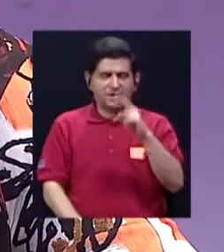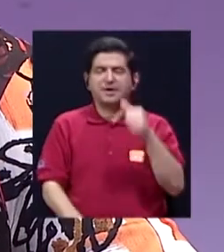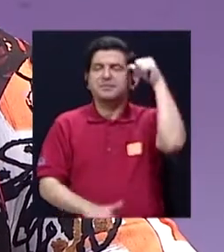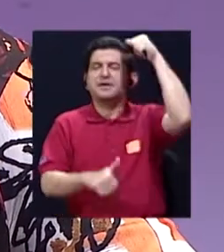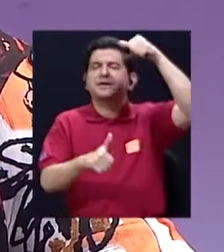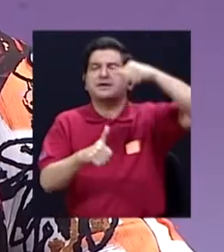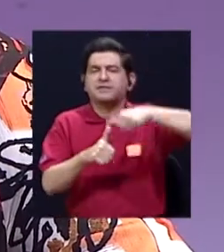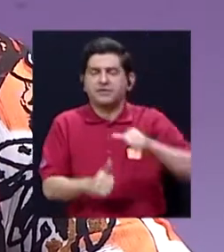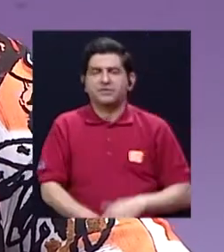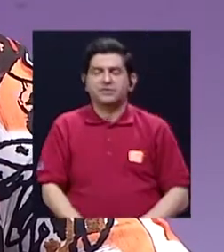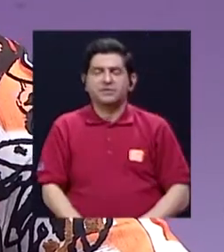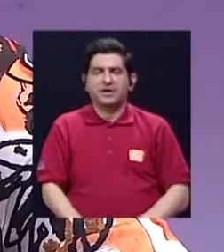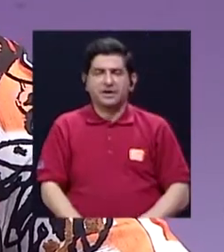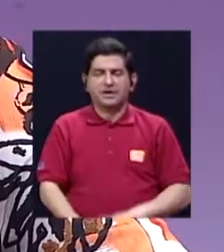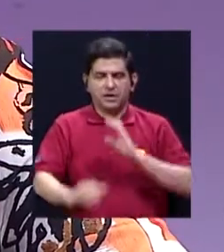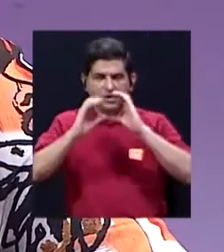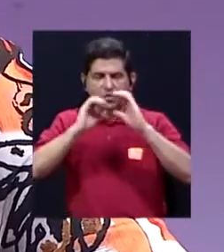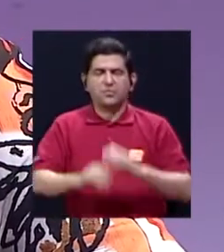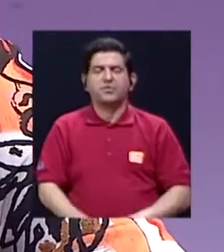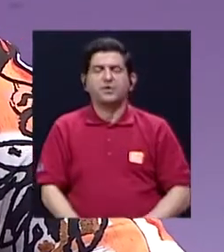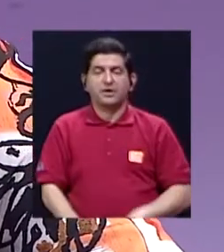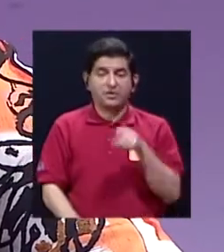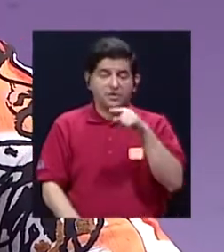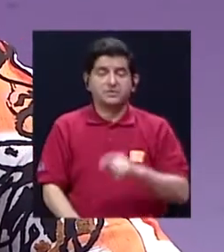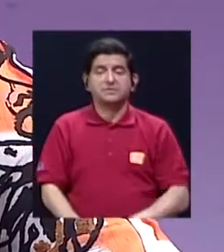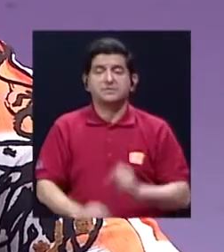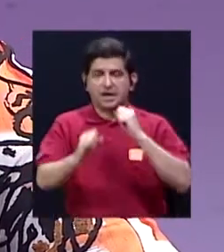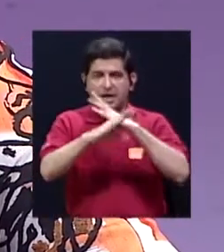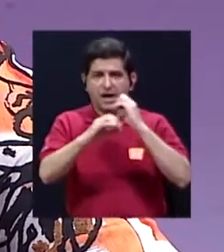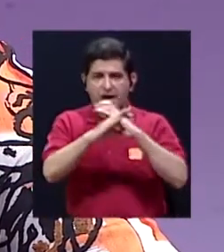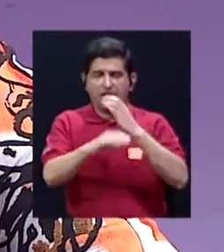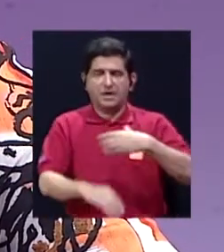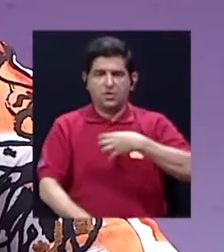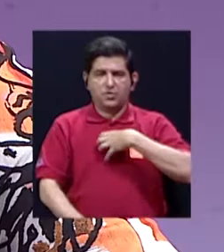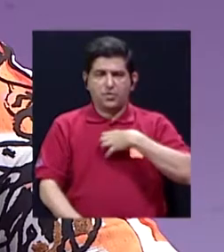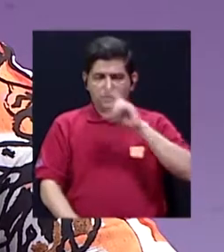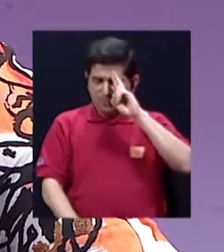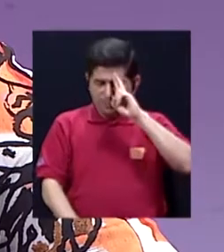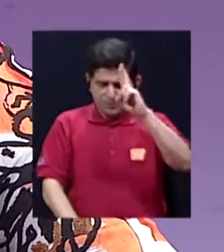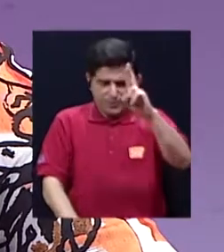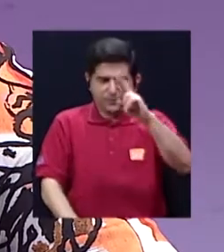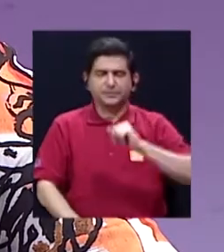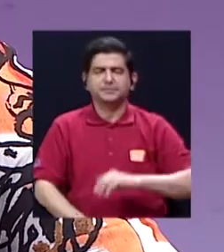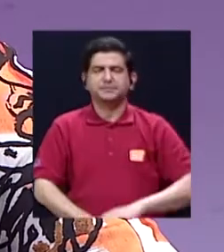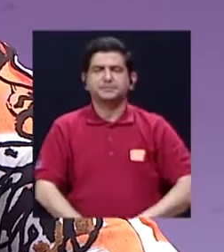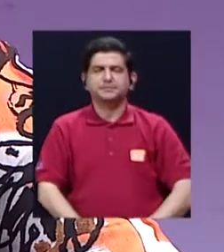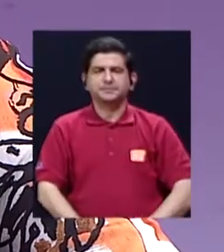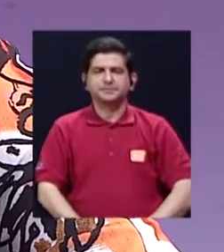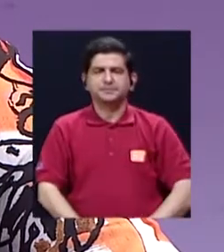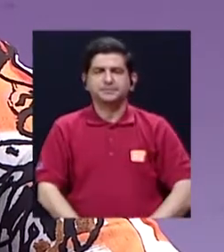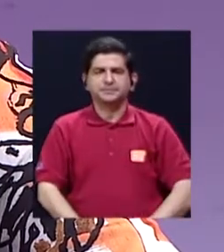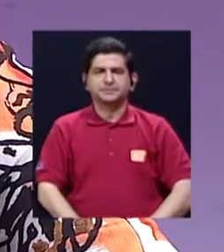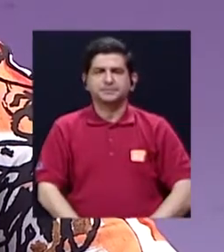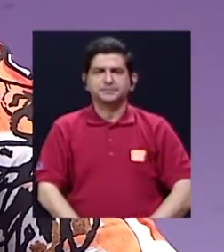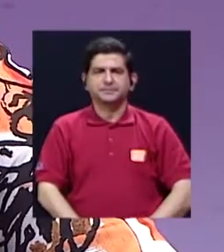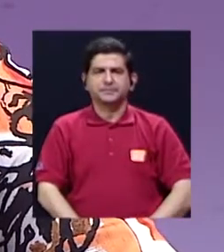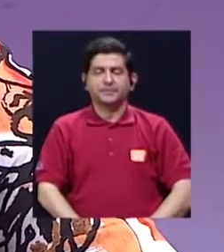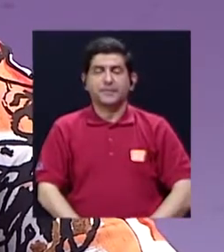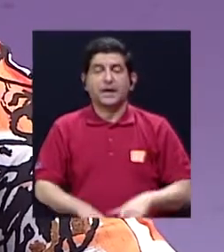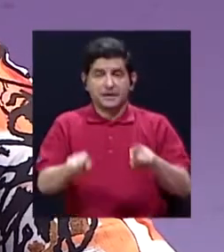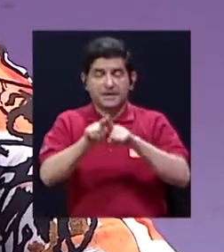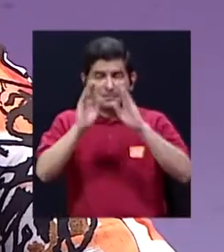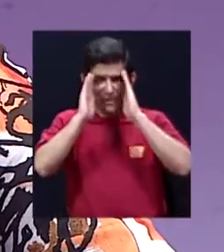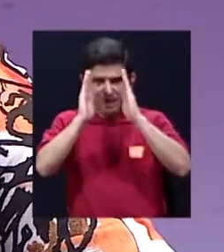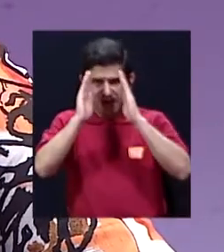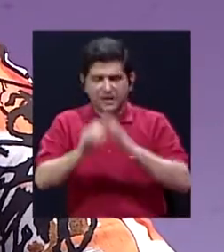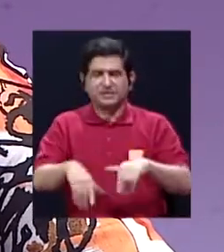le recordamos que puede escribirnos a nuestra dirección electrónica irreverencias arroba gmail punto com y puede seguirnos